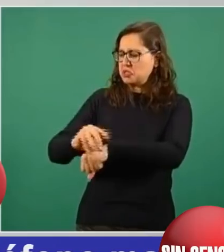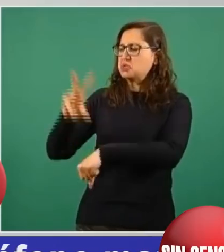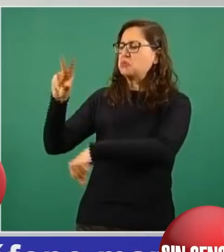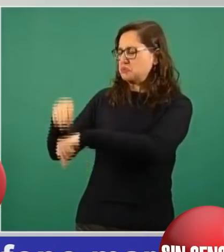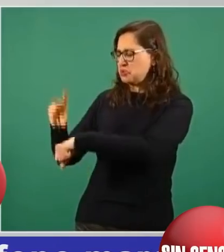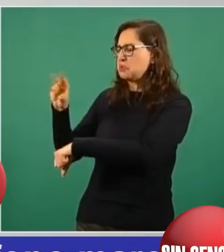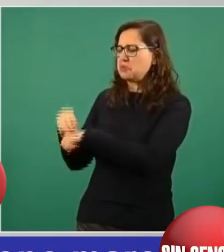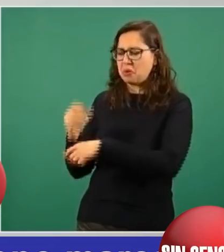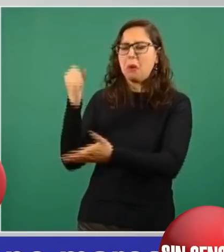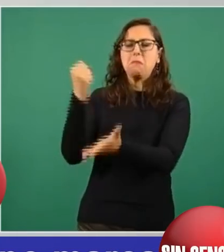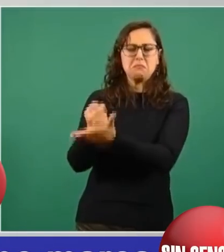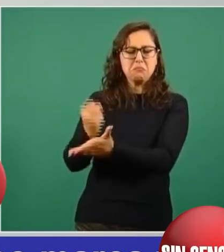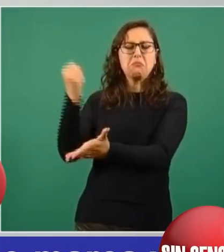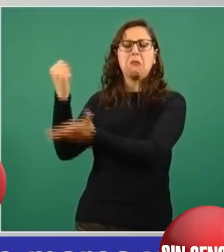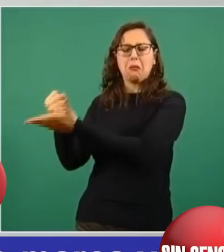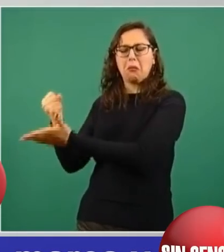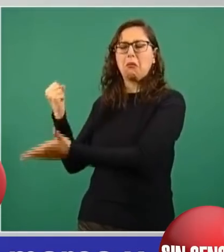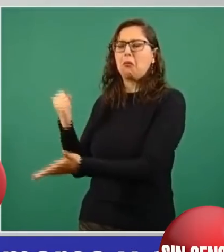inversiones